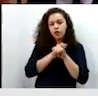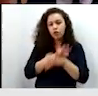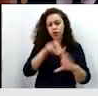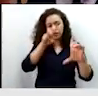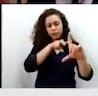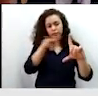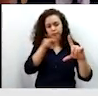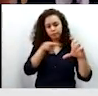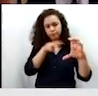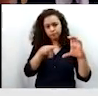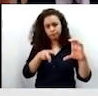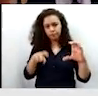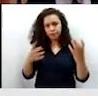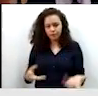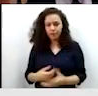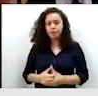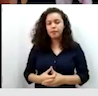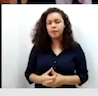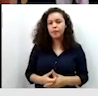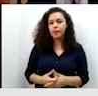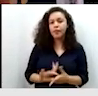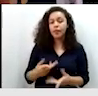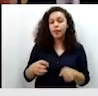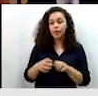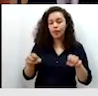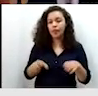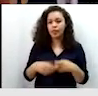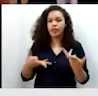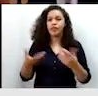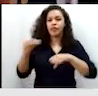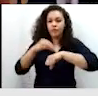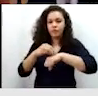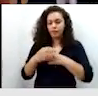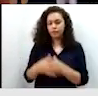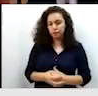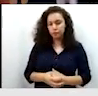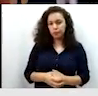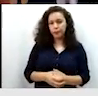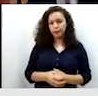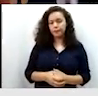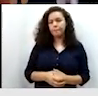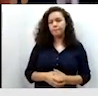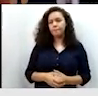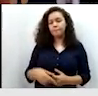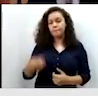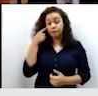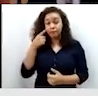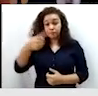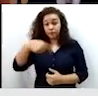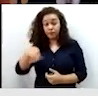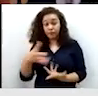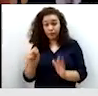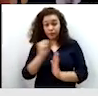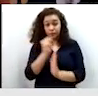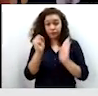persona, más bien la ficha del equipo que le instalaron en este caso. Aquí en el caso, si su sistema